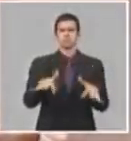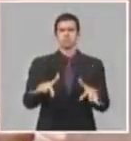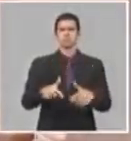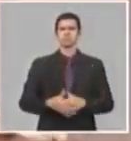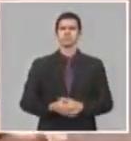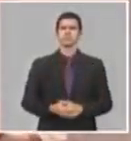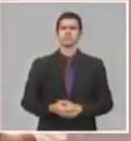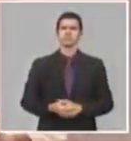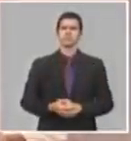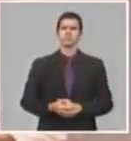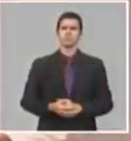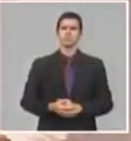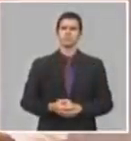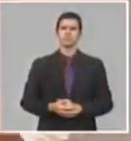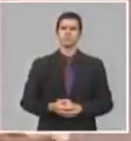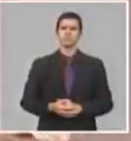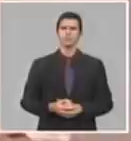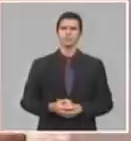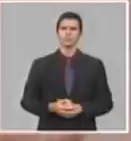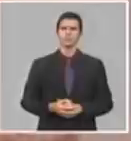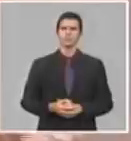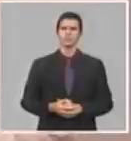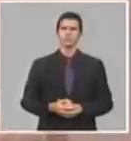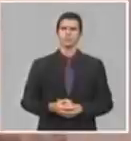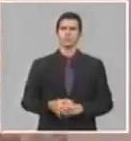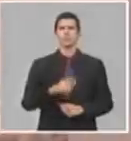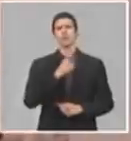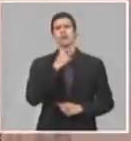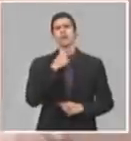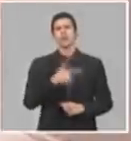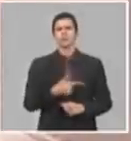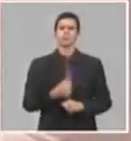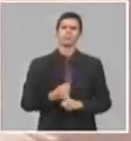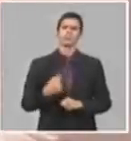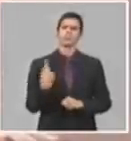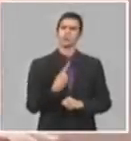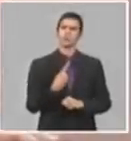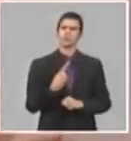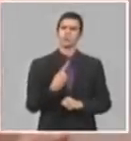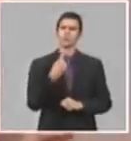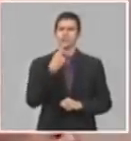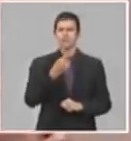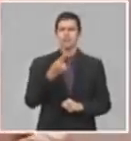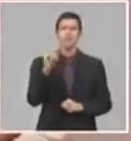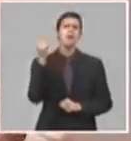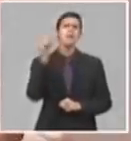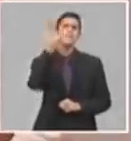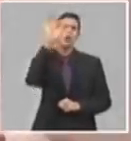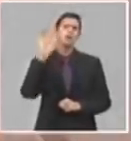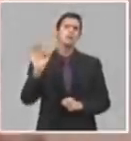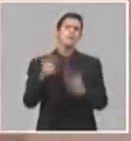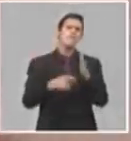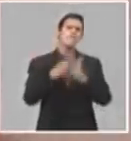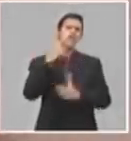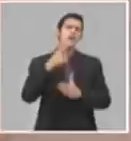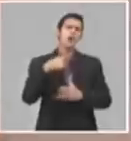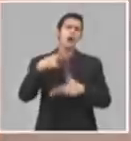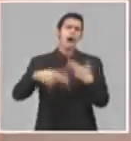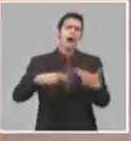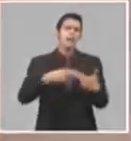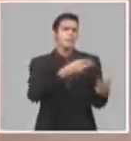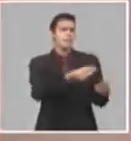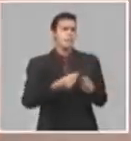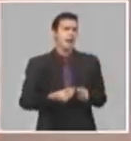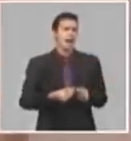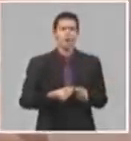hace falta que sea el 98, no lo sé. O a lo mejor hace falta que sea el 50. Va a depender de